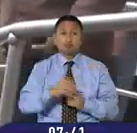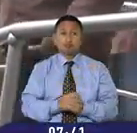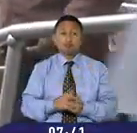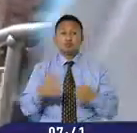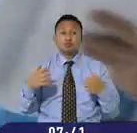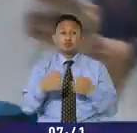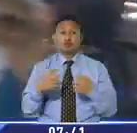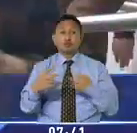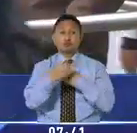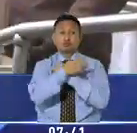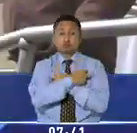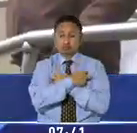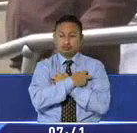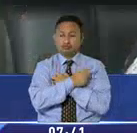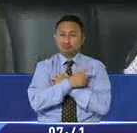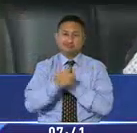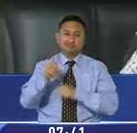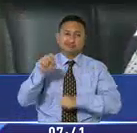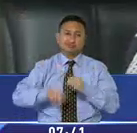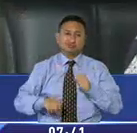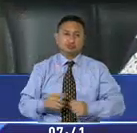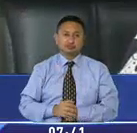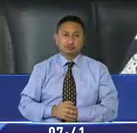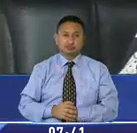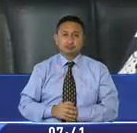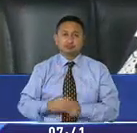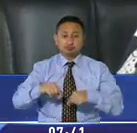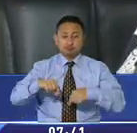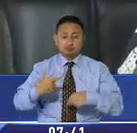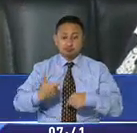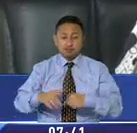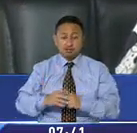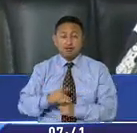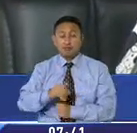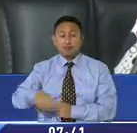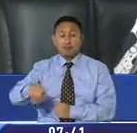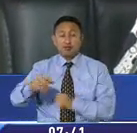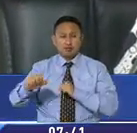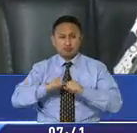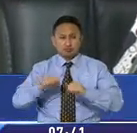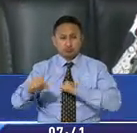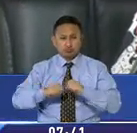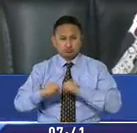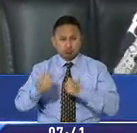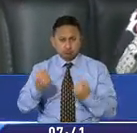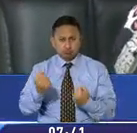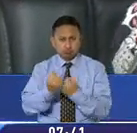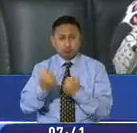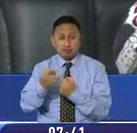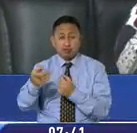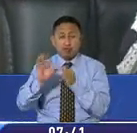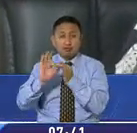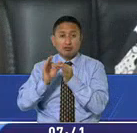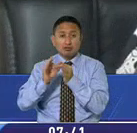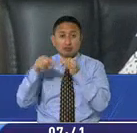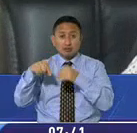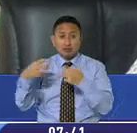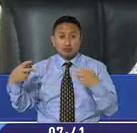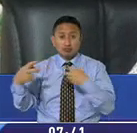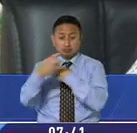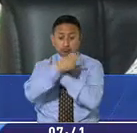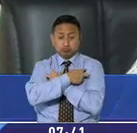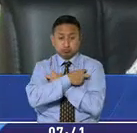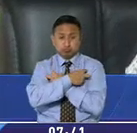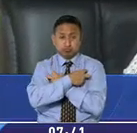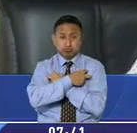X está fuera de servicio. Estamos gestionando desde nivel central para apoyar a la reparación de un rayos X que tienen